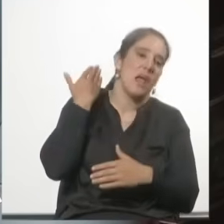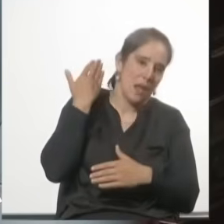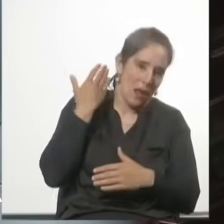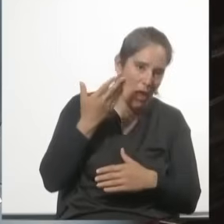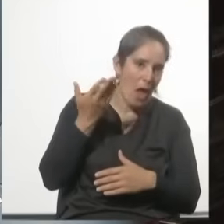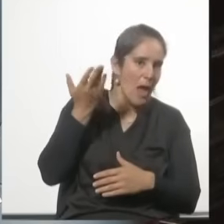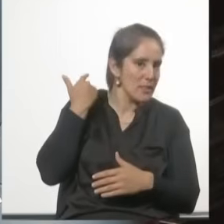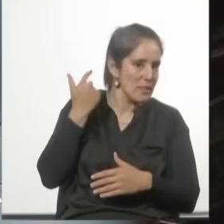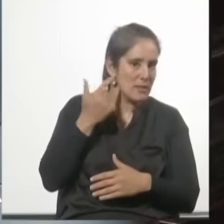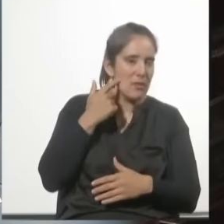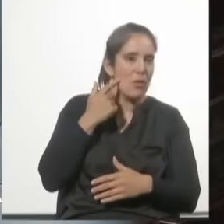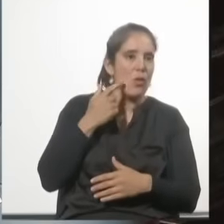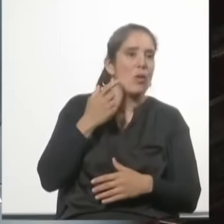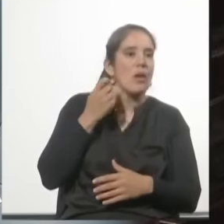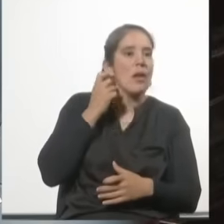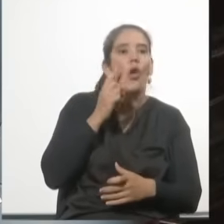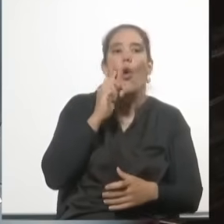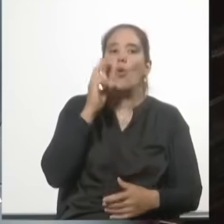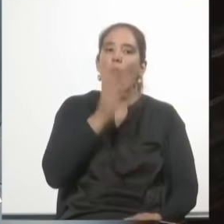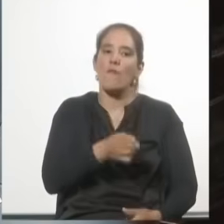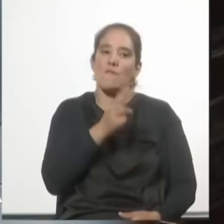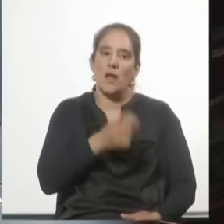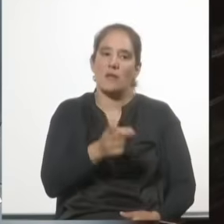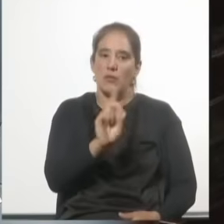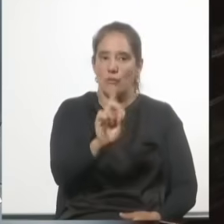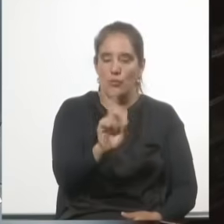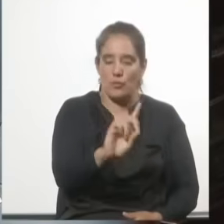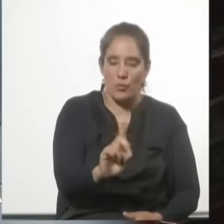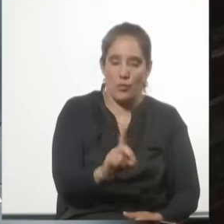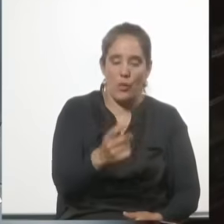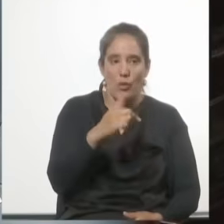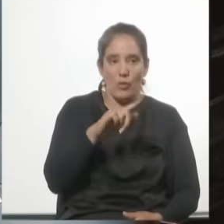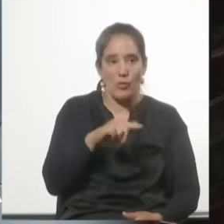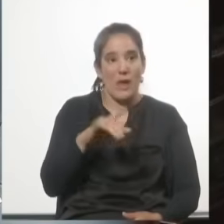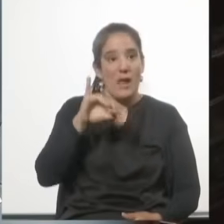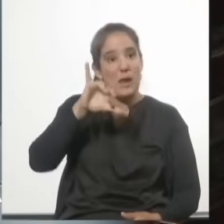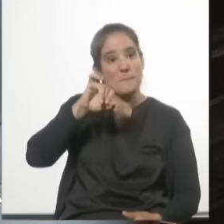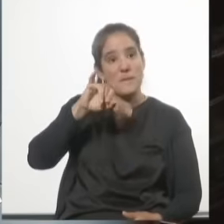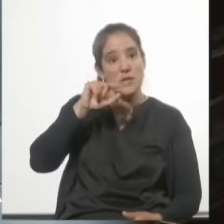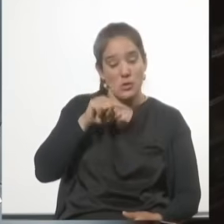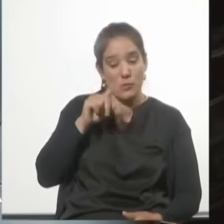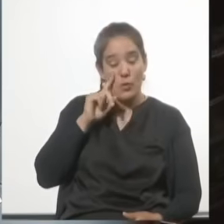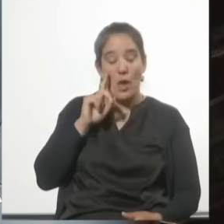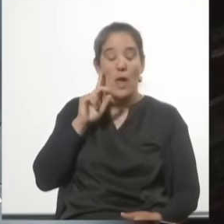facultad y no una obligación contractual. Se dispuso en el mes de mayo que una